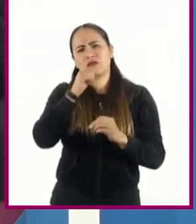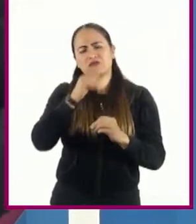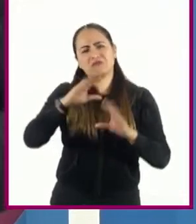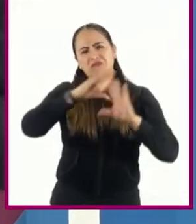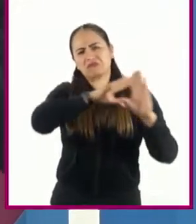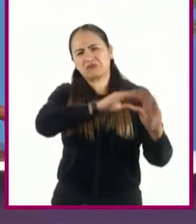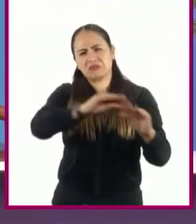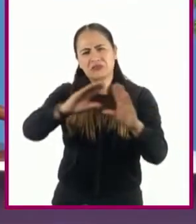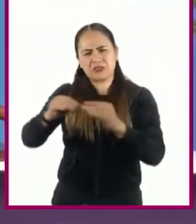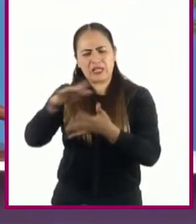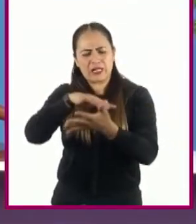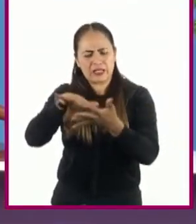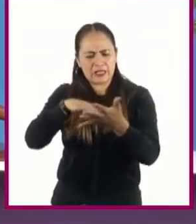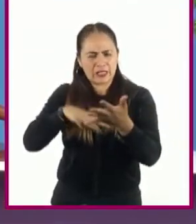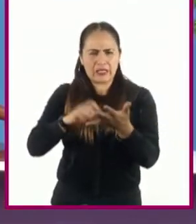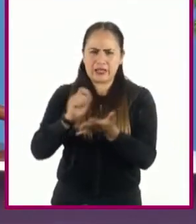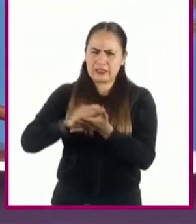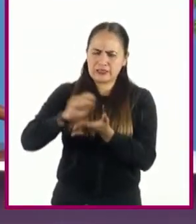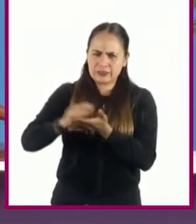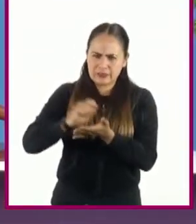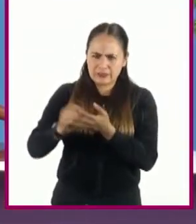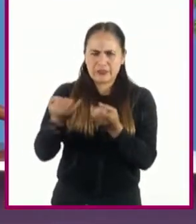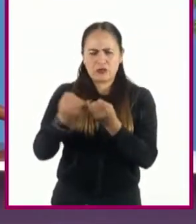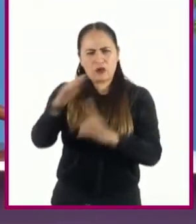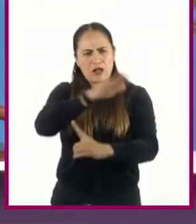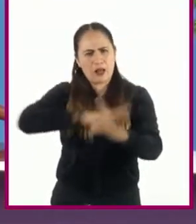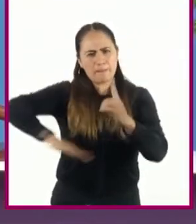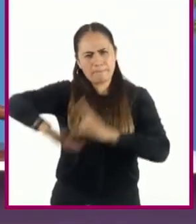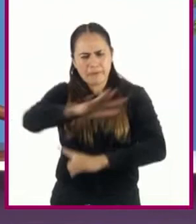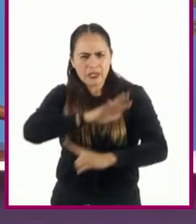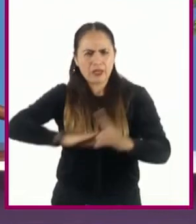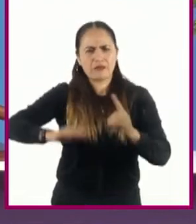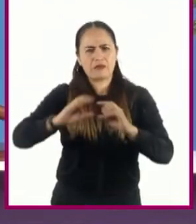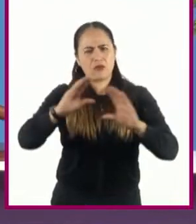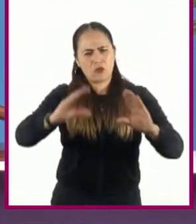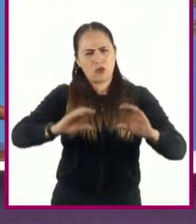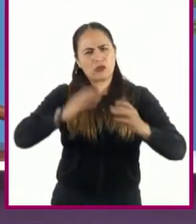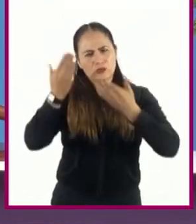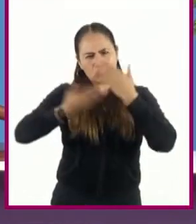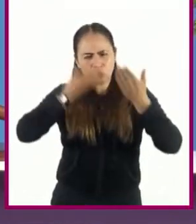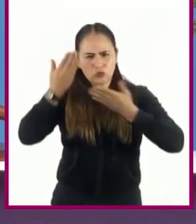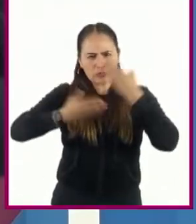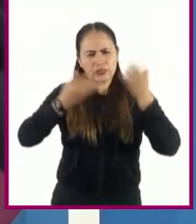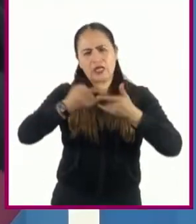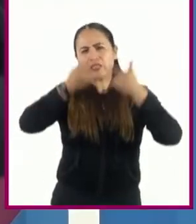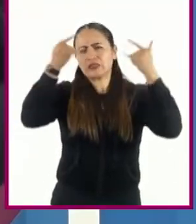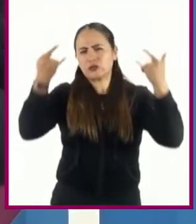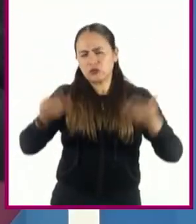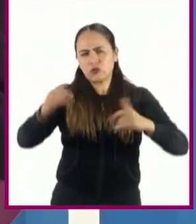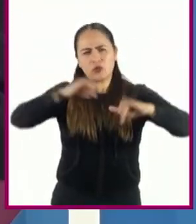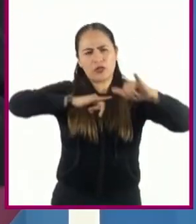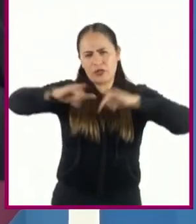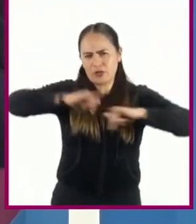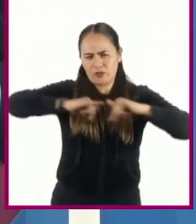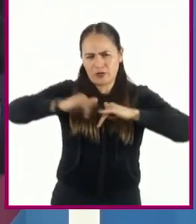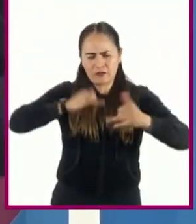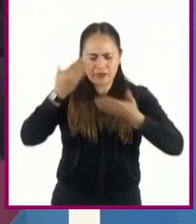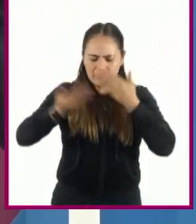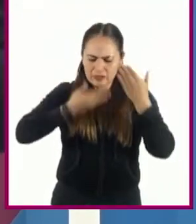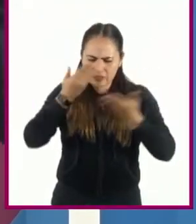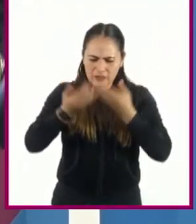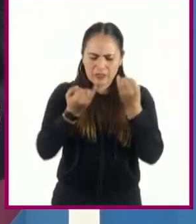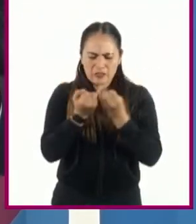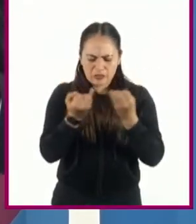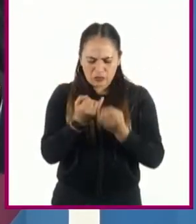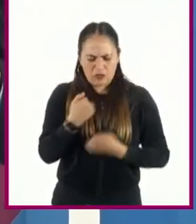el estudio del medio ambiente, la historia y la geografía, y también actitudinales como la responsabilidad frente